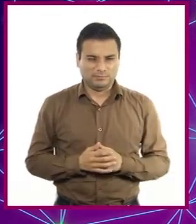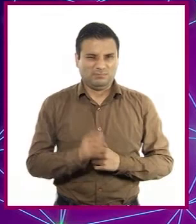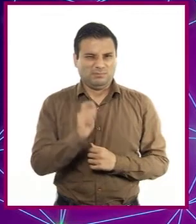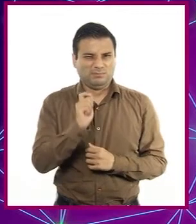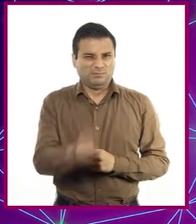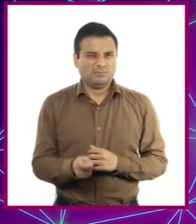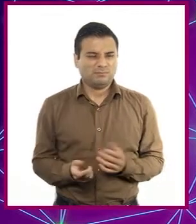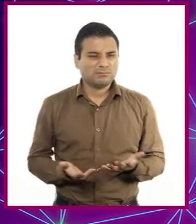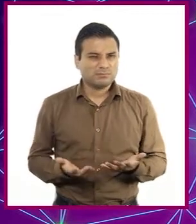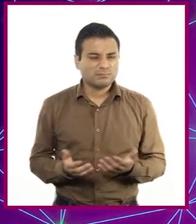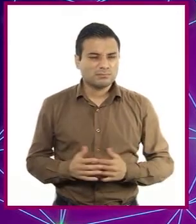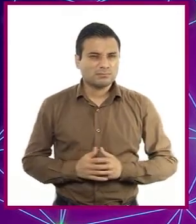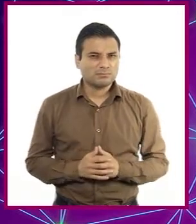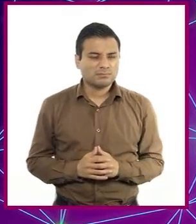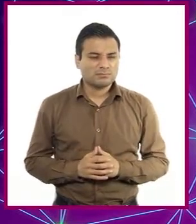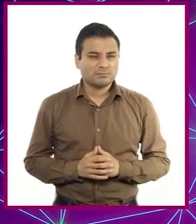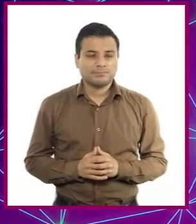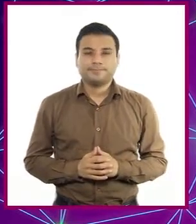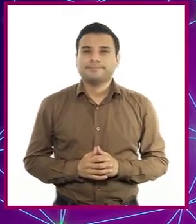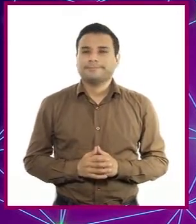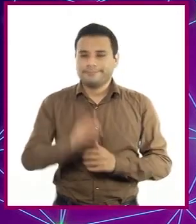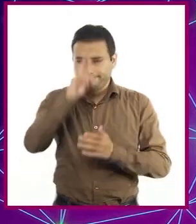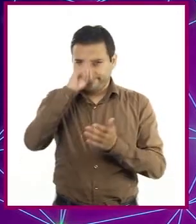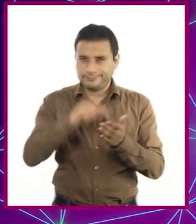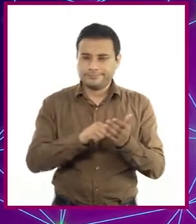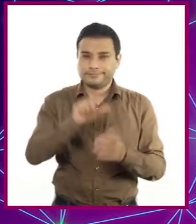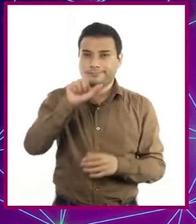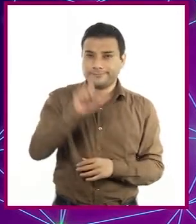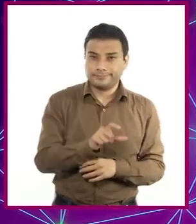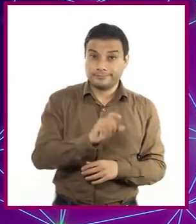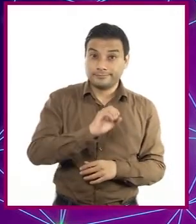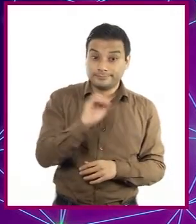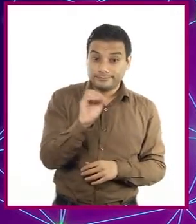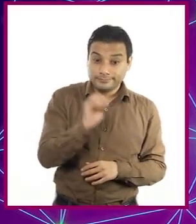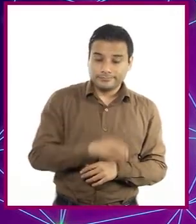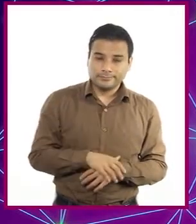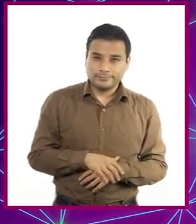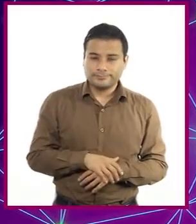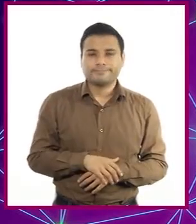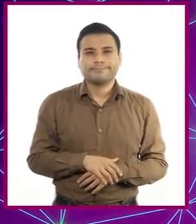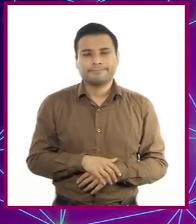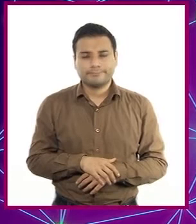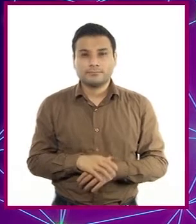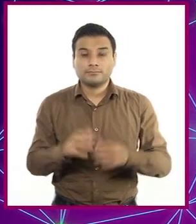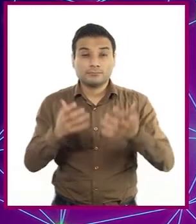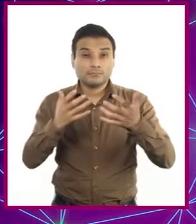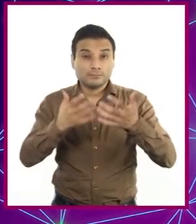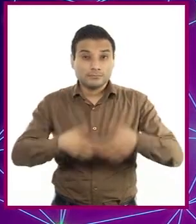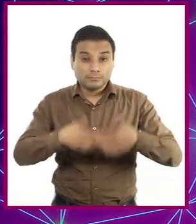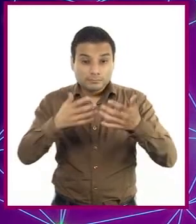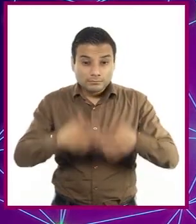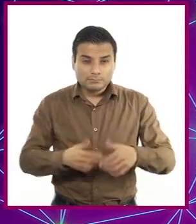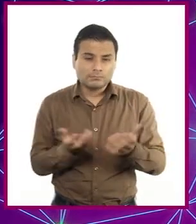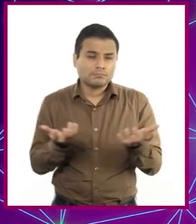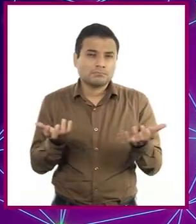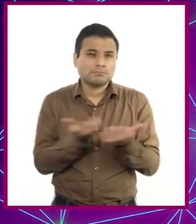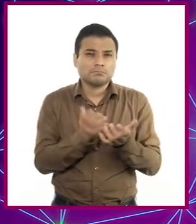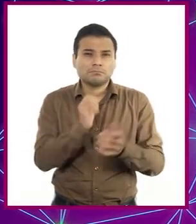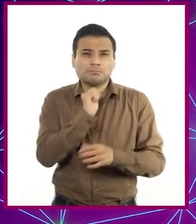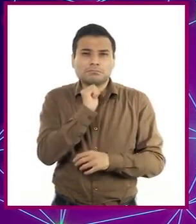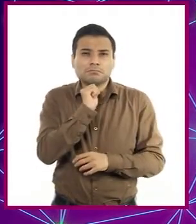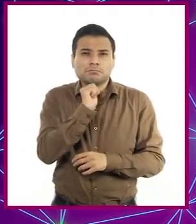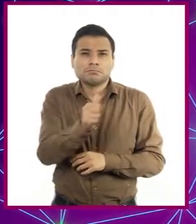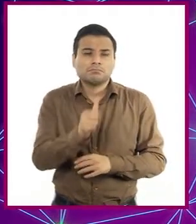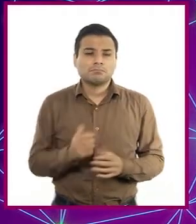con ella? Me parece que si x vale 0, entonces la máquina no ha realizado ningún corte en las